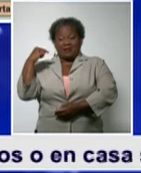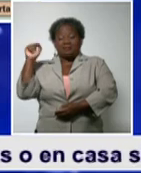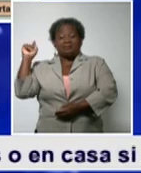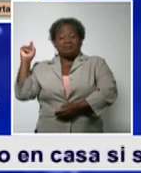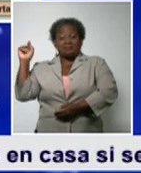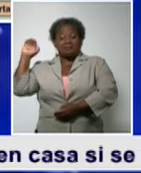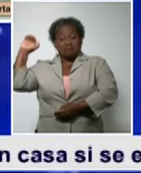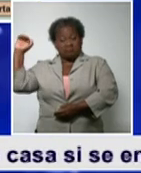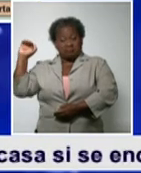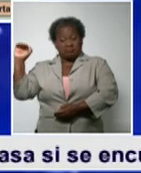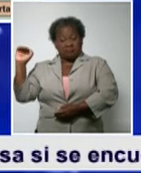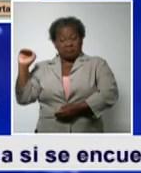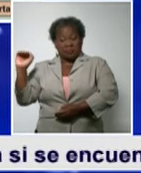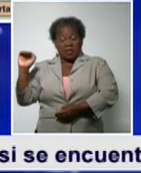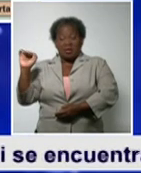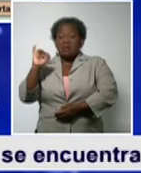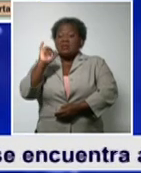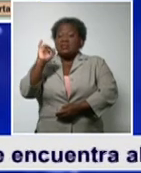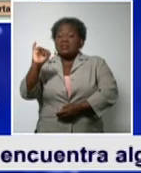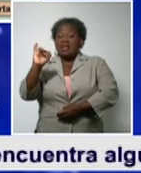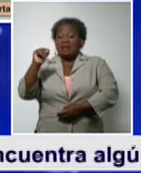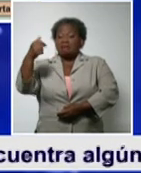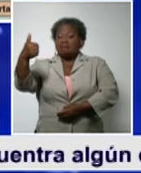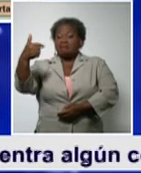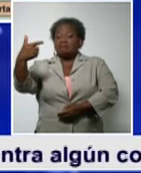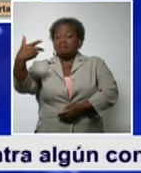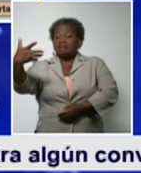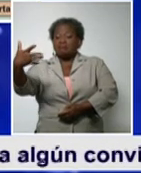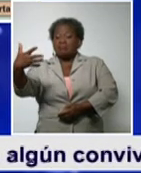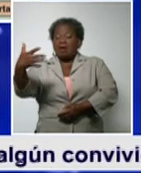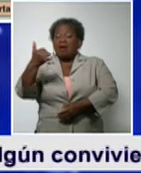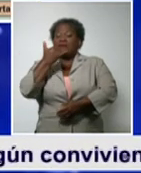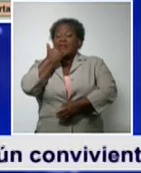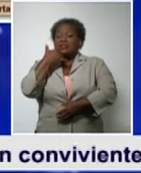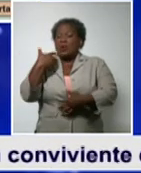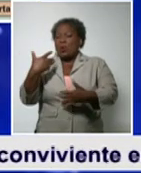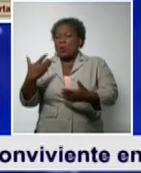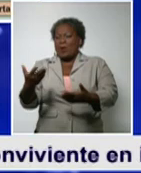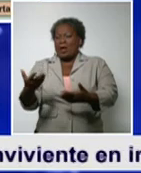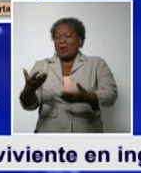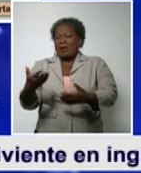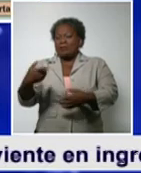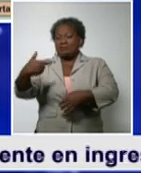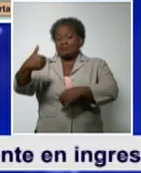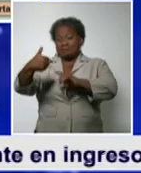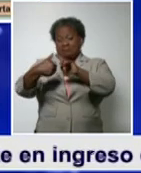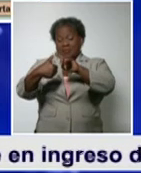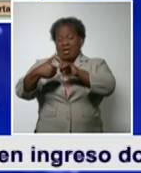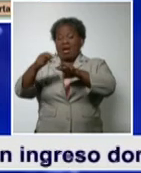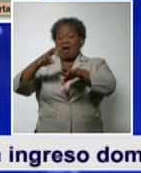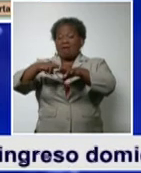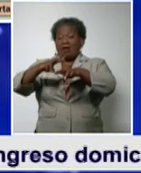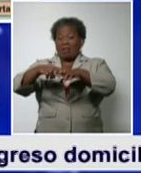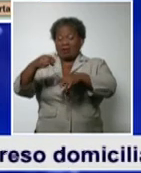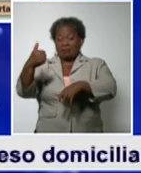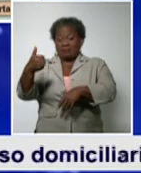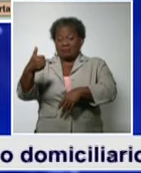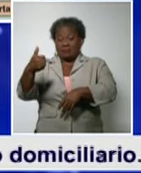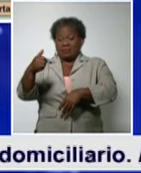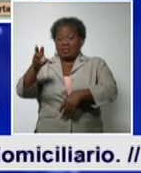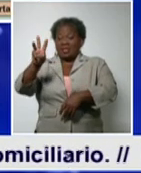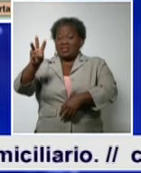de los 6 primeros lugares con mayor afectación, La Habana con una tasa de